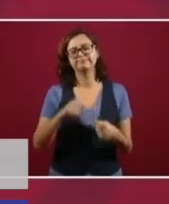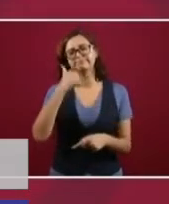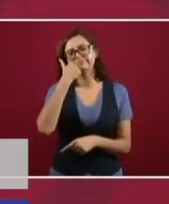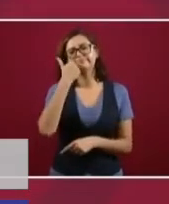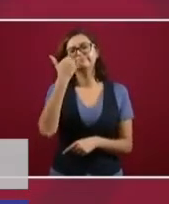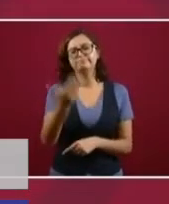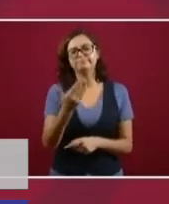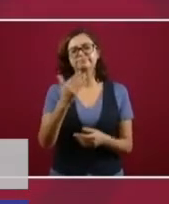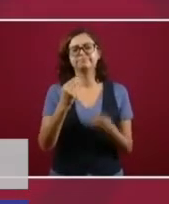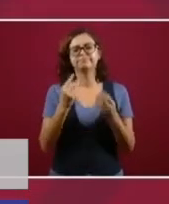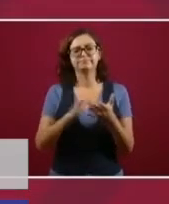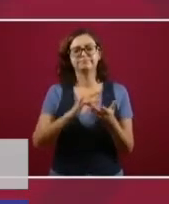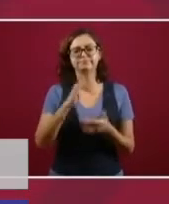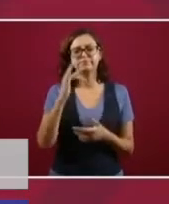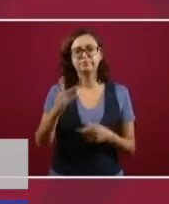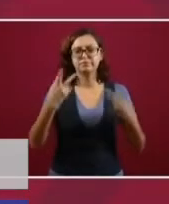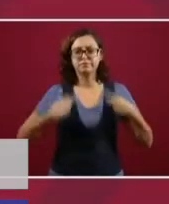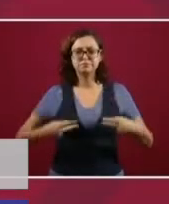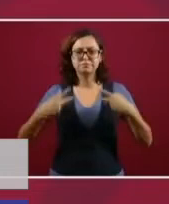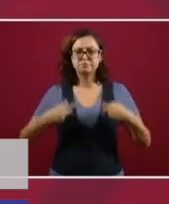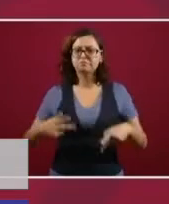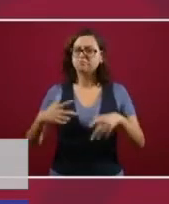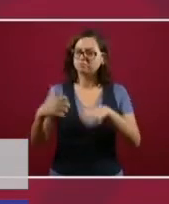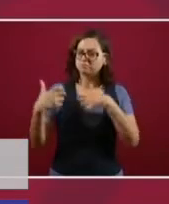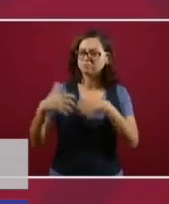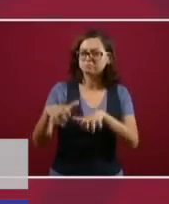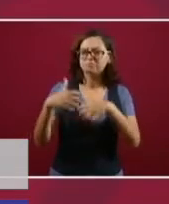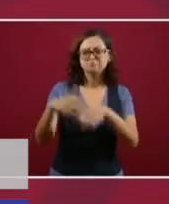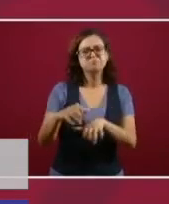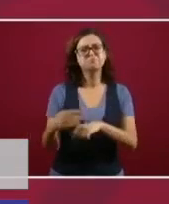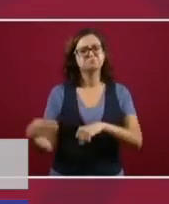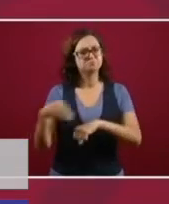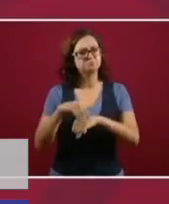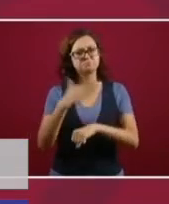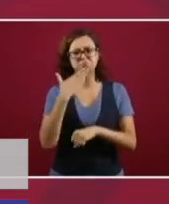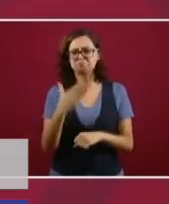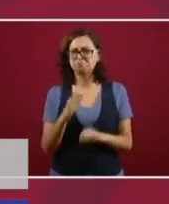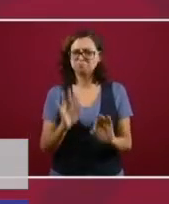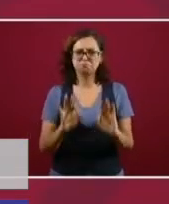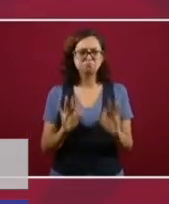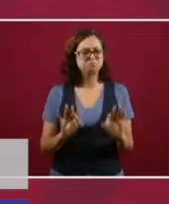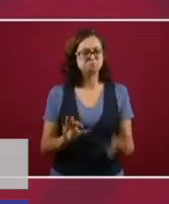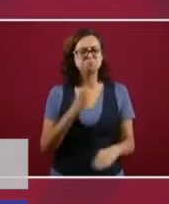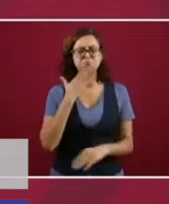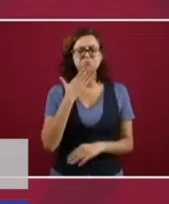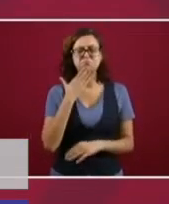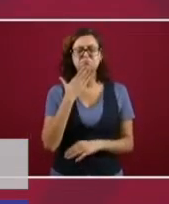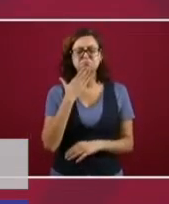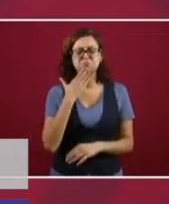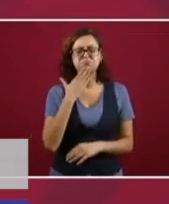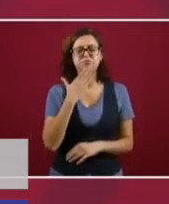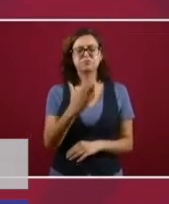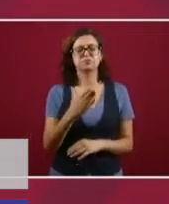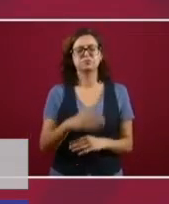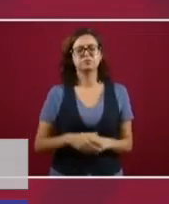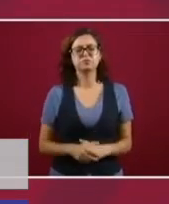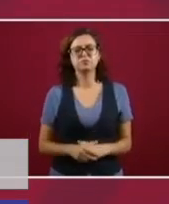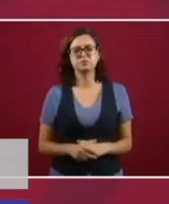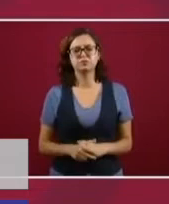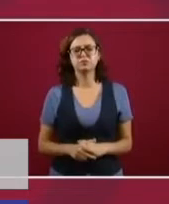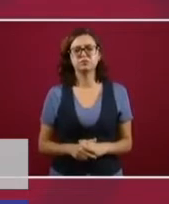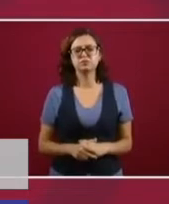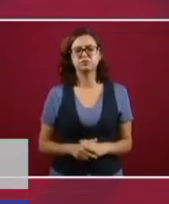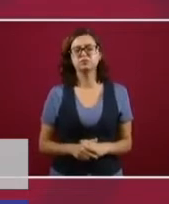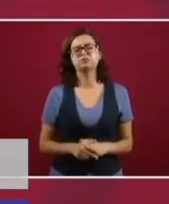Mayor Presidencial en el 2 de octubre y que había indicios de que también en el accidente en donde perdió la vida Carlos Madrazo padre. Esto tiene que ver